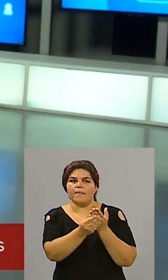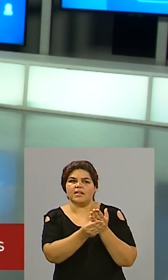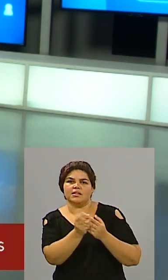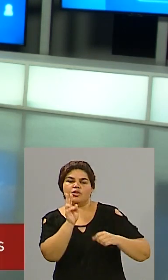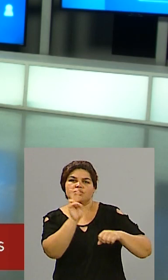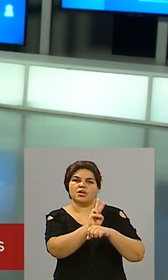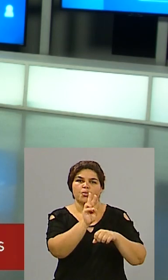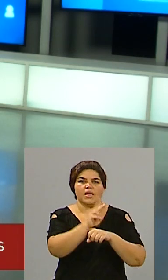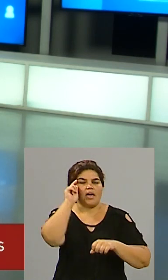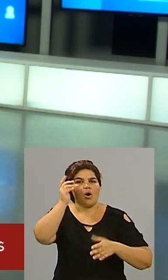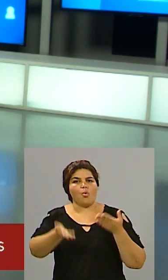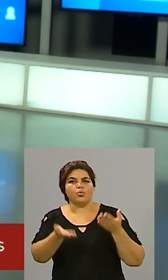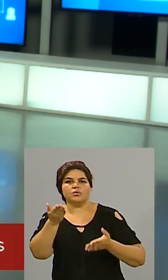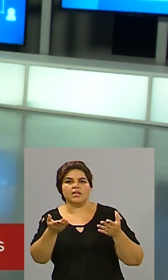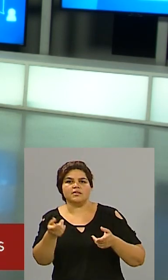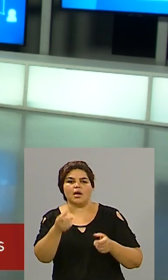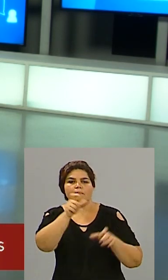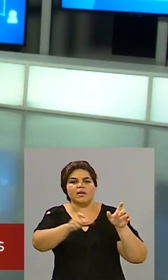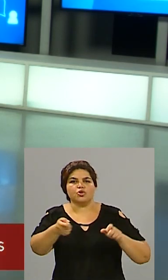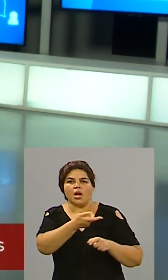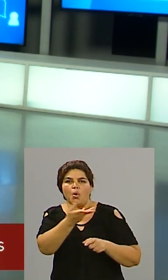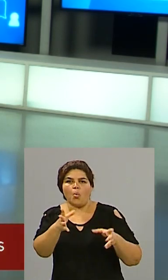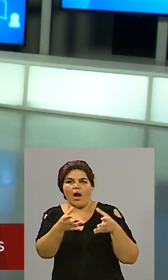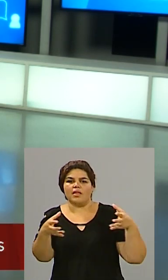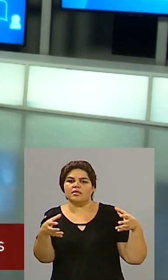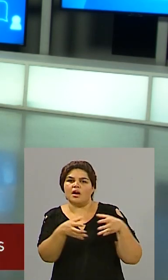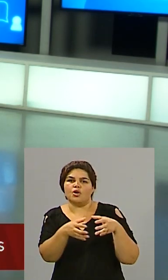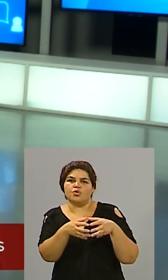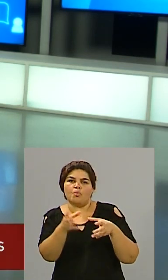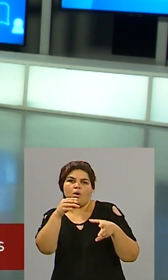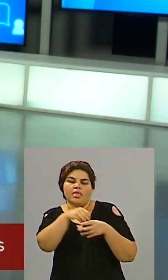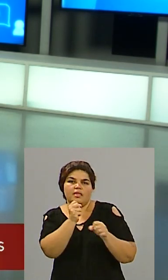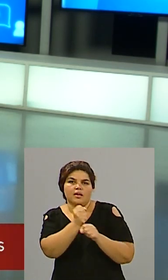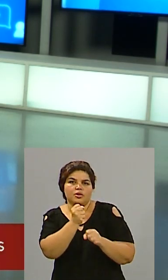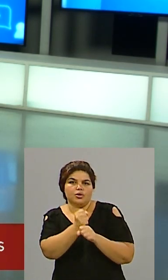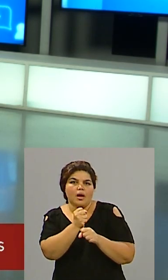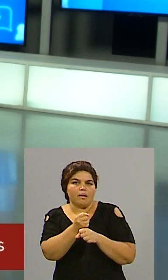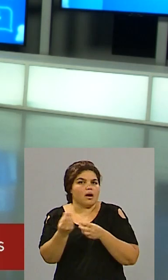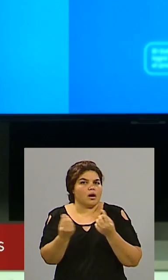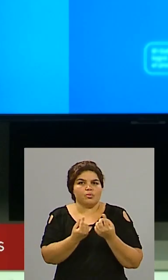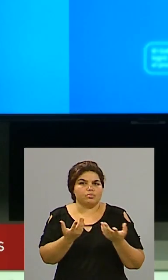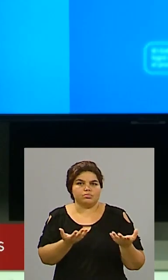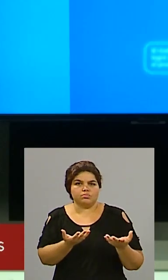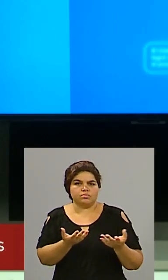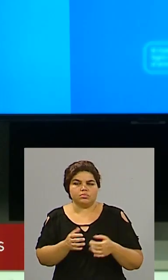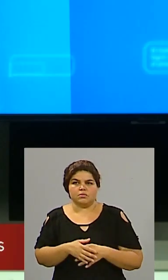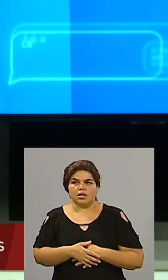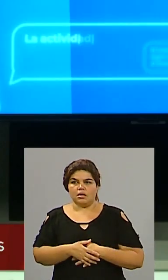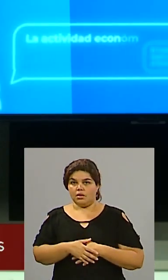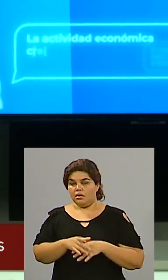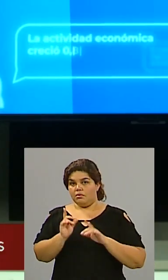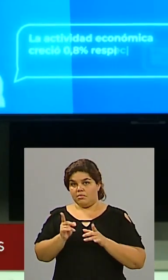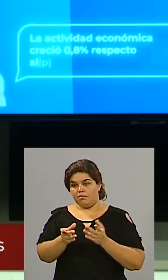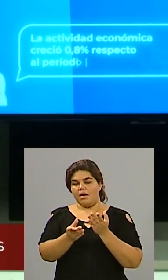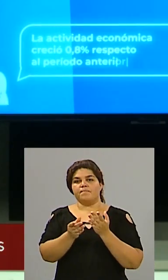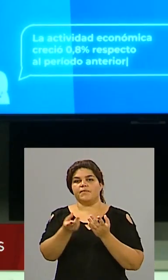¿Cómo pensás, con cuánta gente pensás trabajar, digamos, en lo que sería tu línea directa? Bueno, se está confirmada ya esta